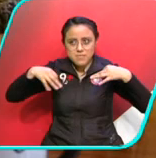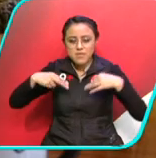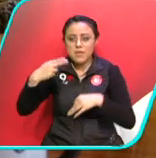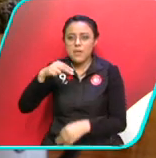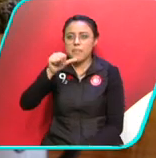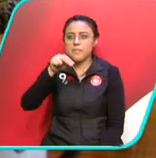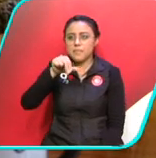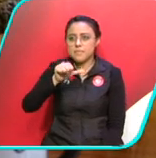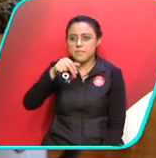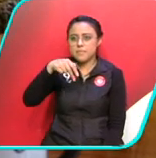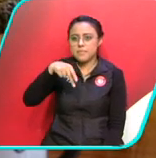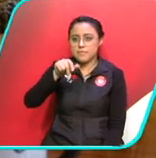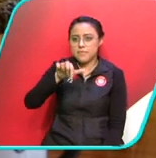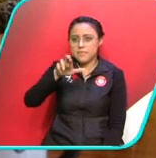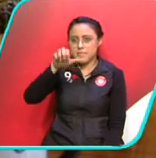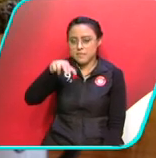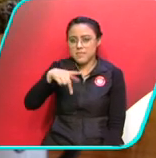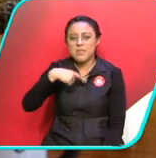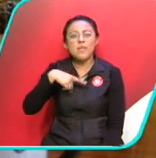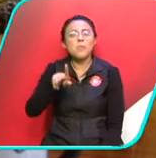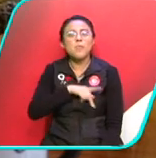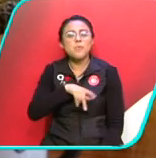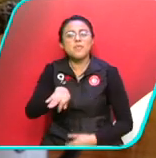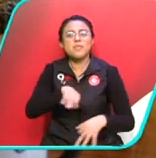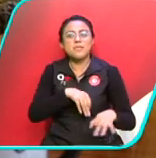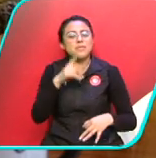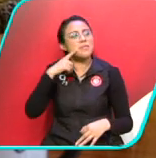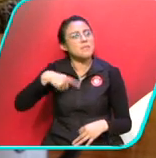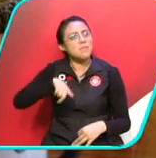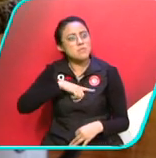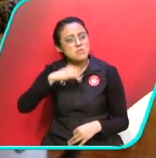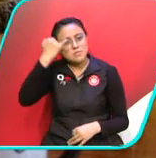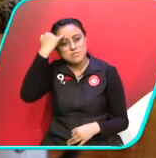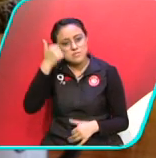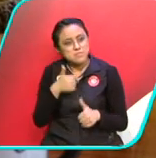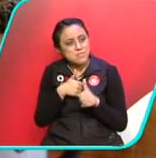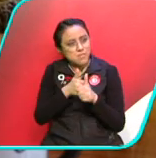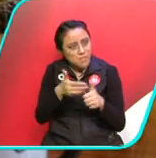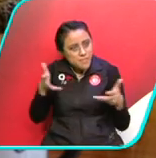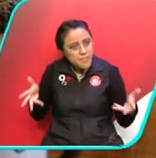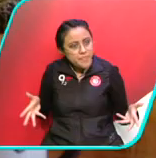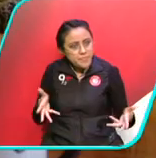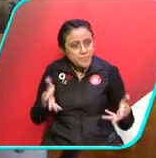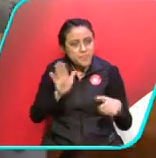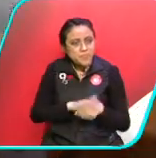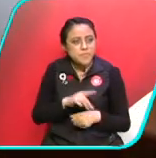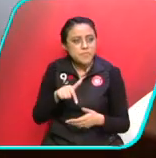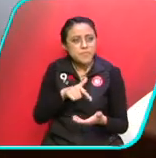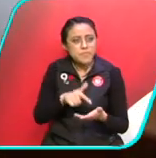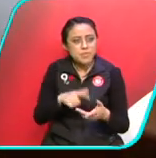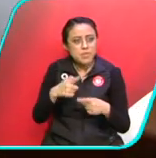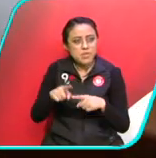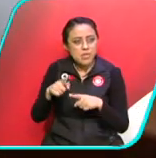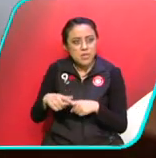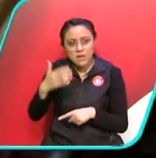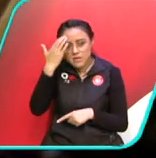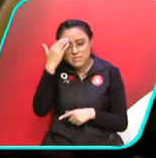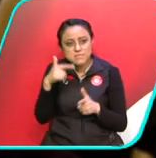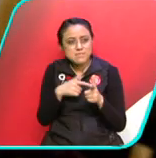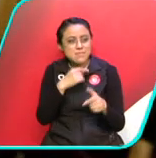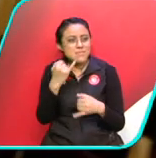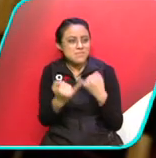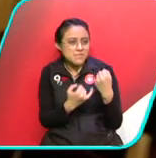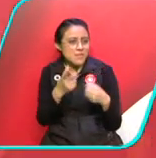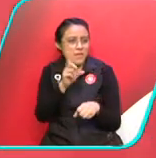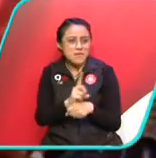Allende. Mi función en Retacitos es impulsarlo y hacer que llegue más lejos y seguir creando y jugando